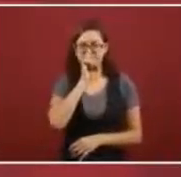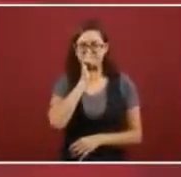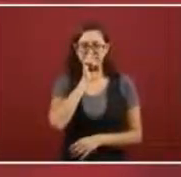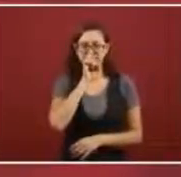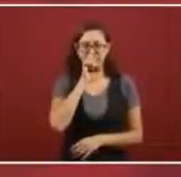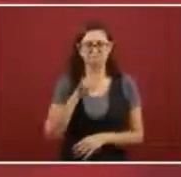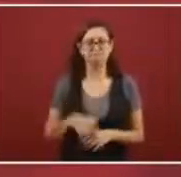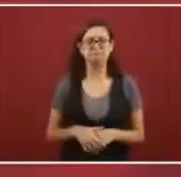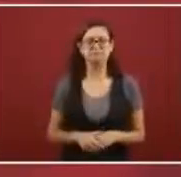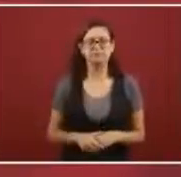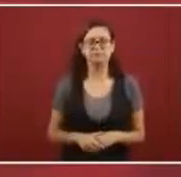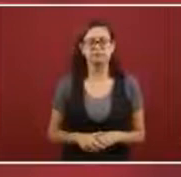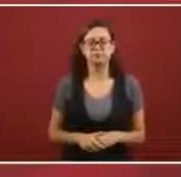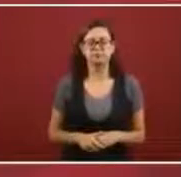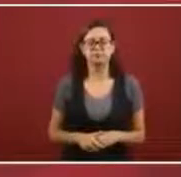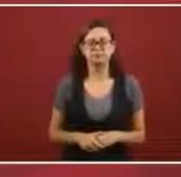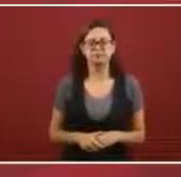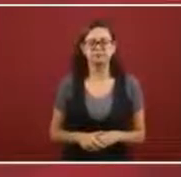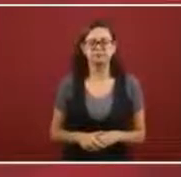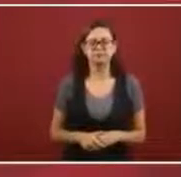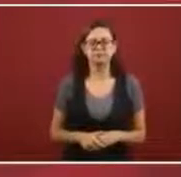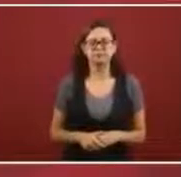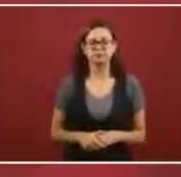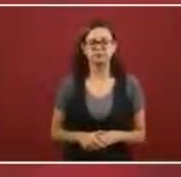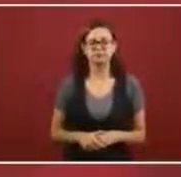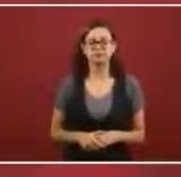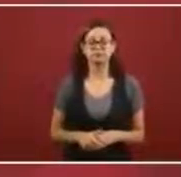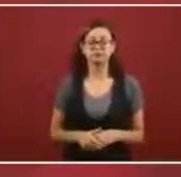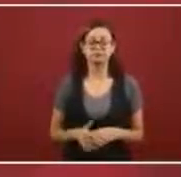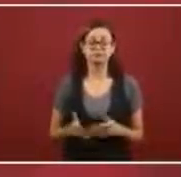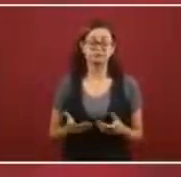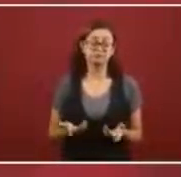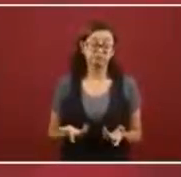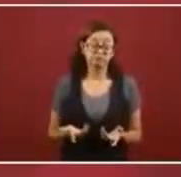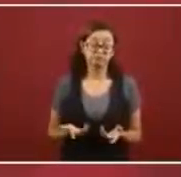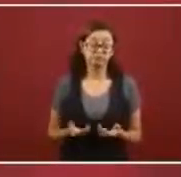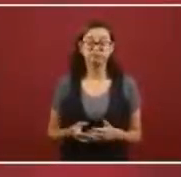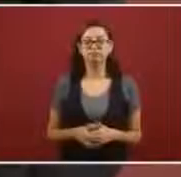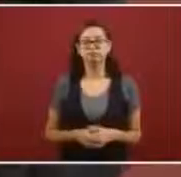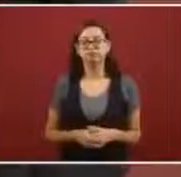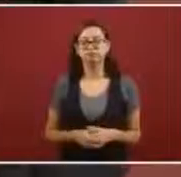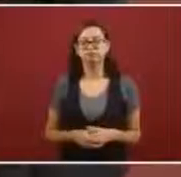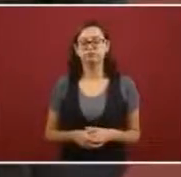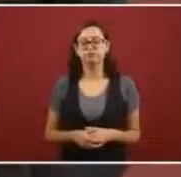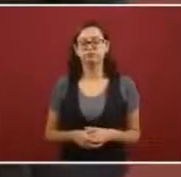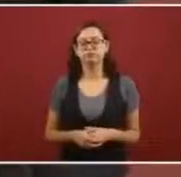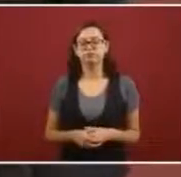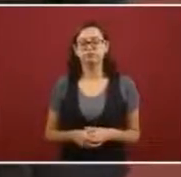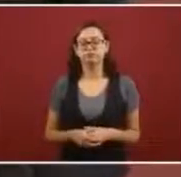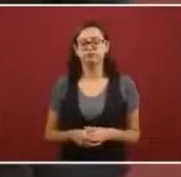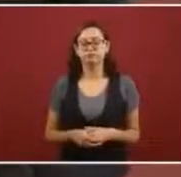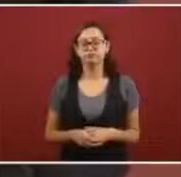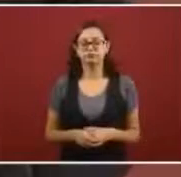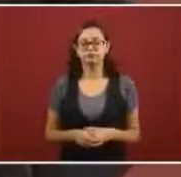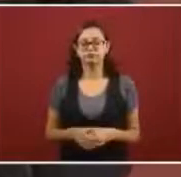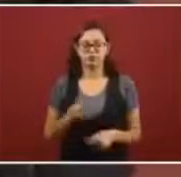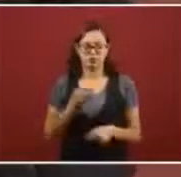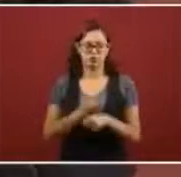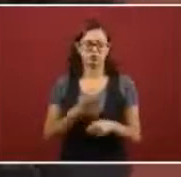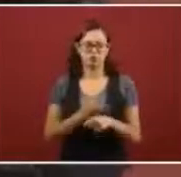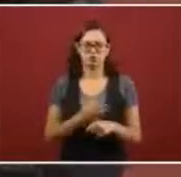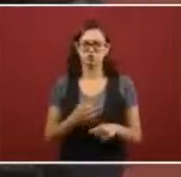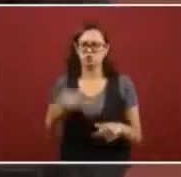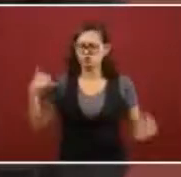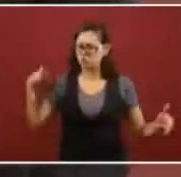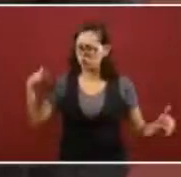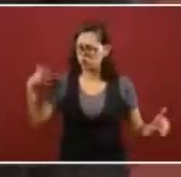eléctrica. Y está demostrado